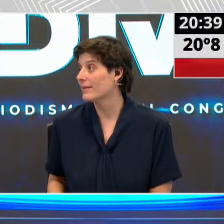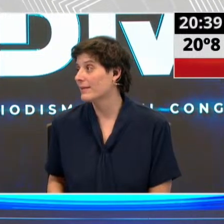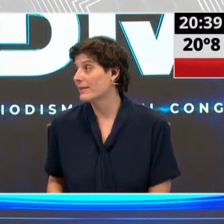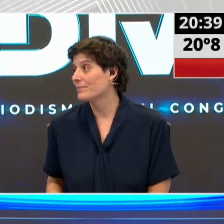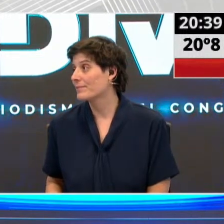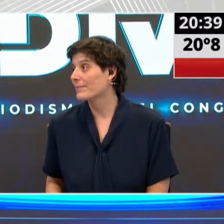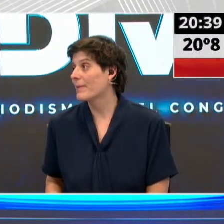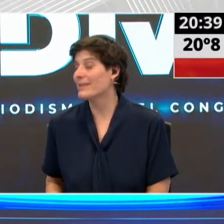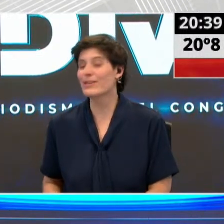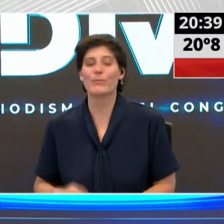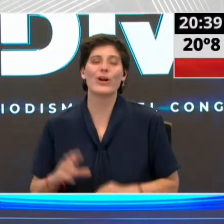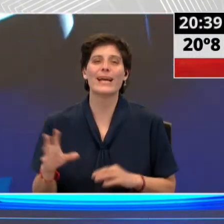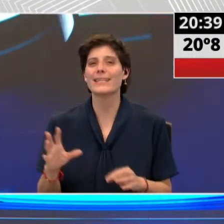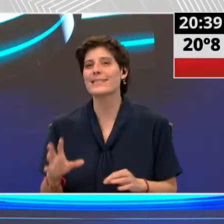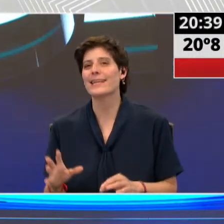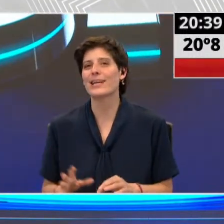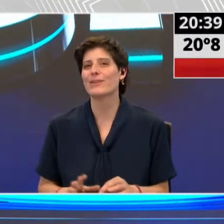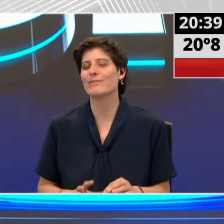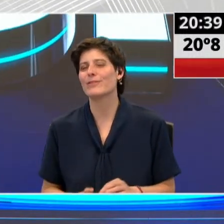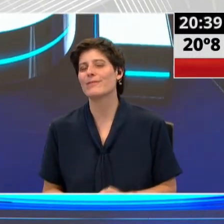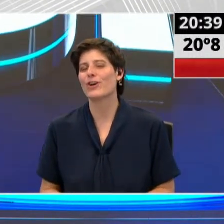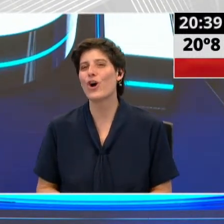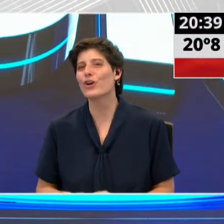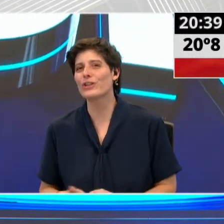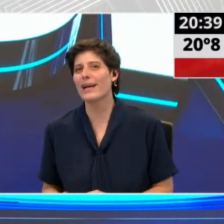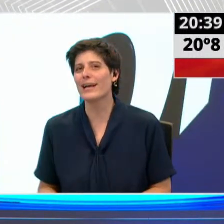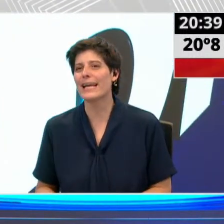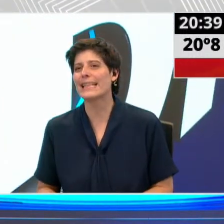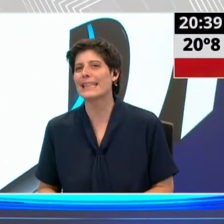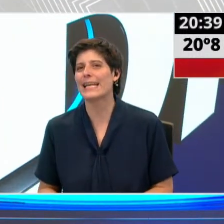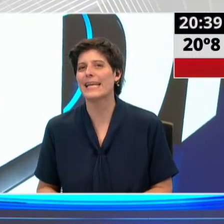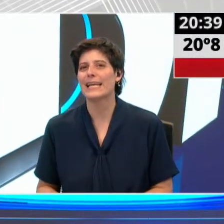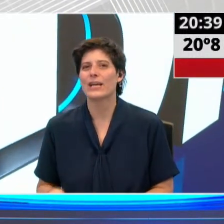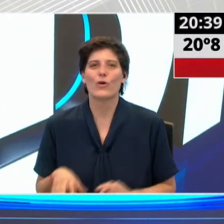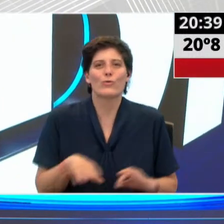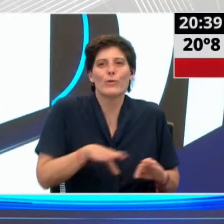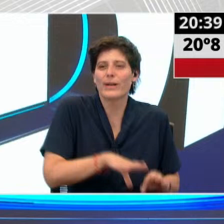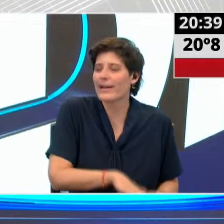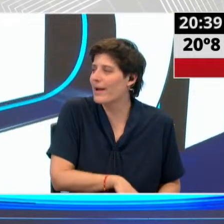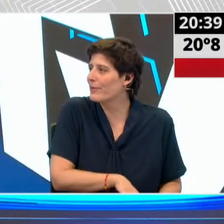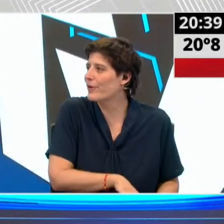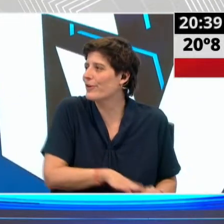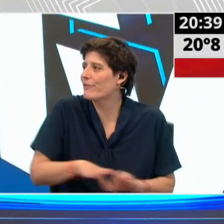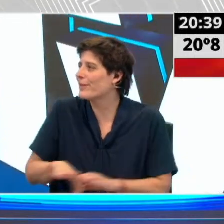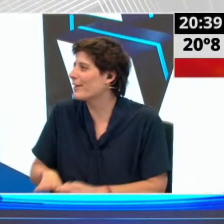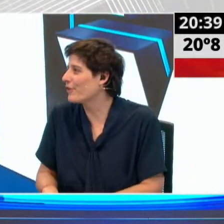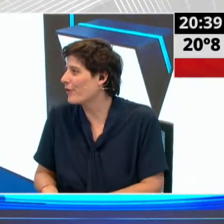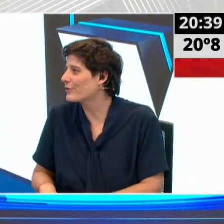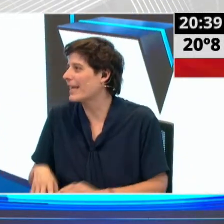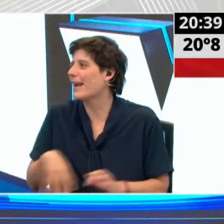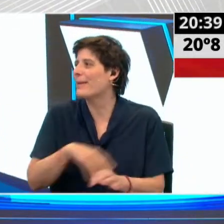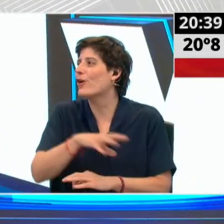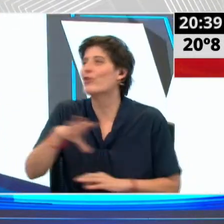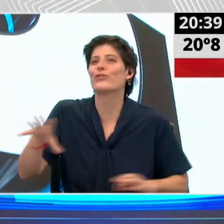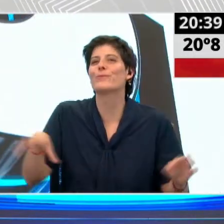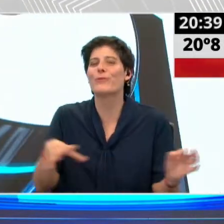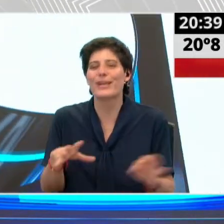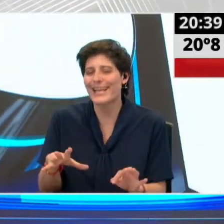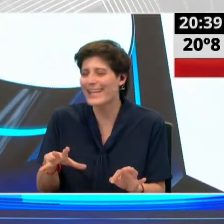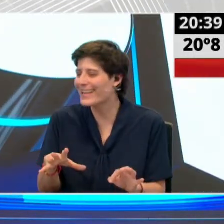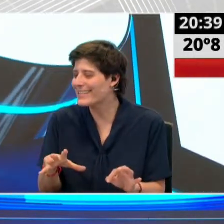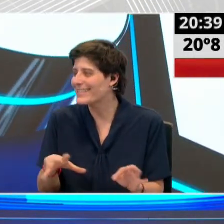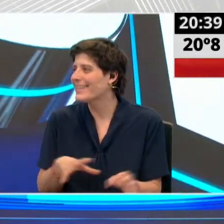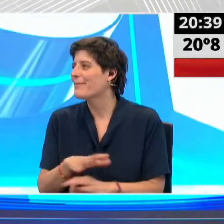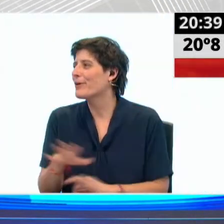recomponer. Totalmente. Me parece que un poco la grieta se corta entre Juntos por el Cambio y el Frente de Todos. O sea, arman otro tipo